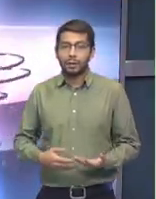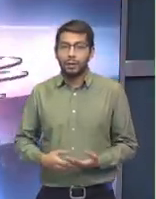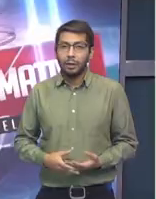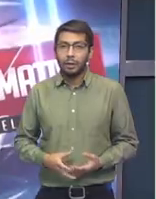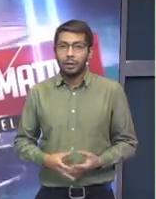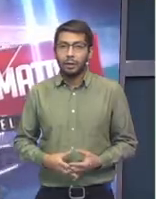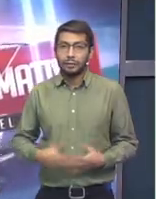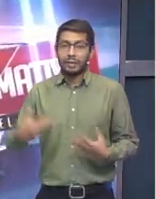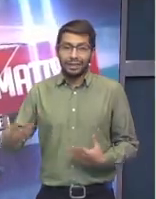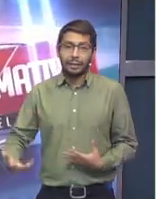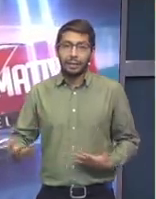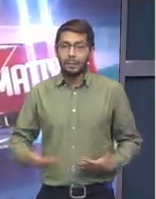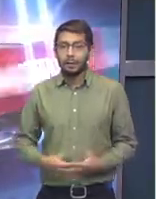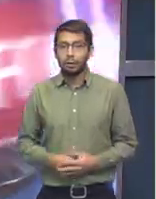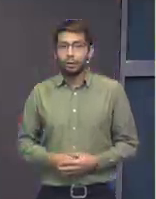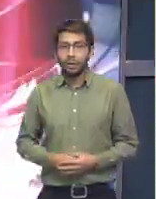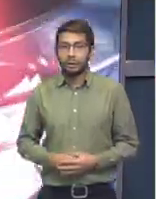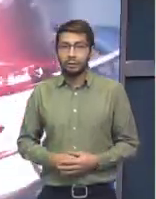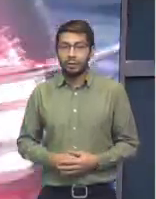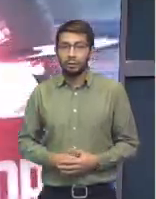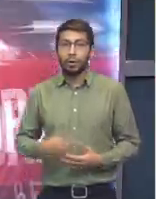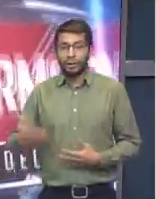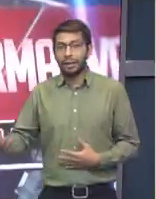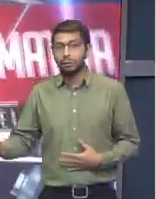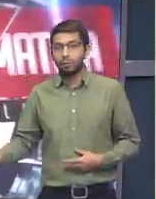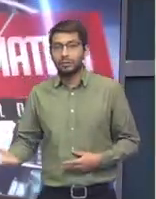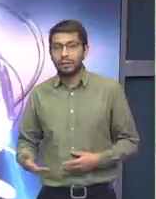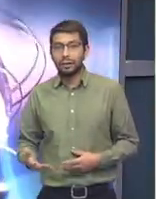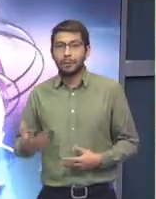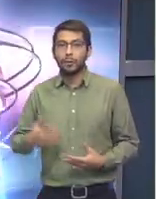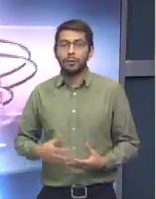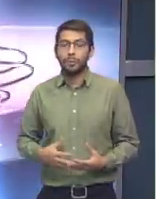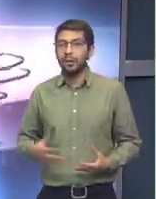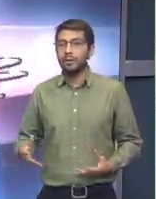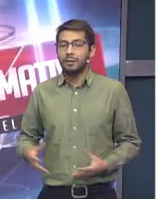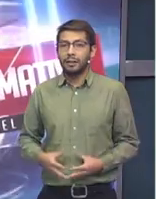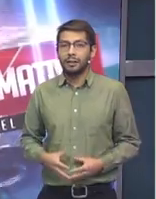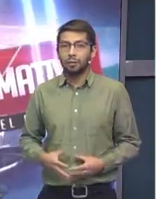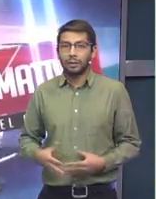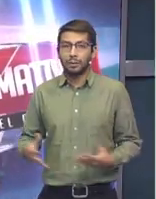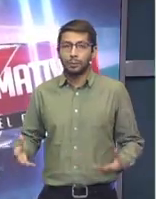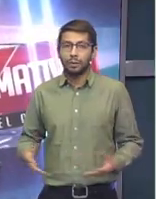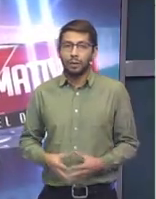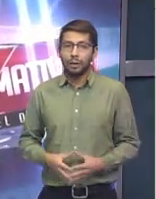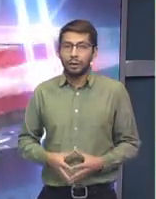que esté esperando ya el turno o que tenga un turno asignado, pero bueno, no puede salir de su